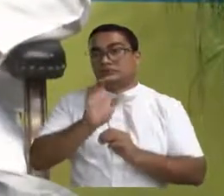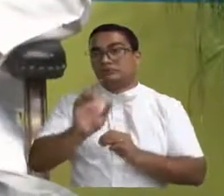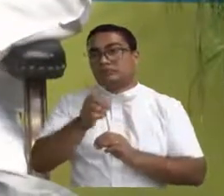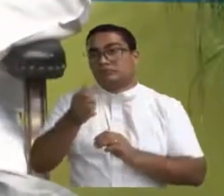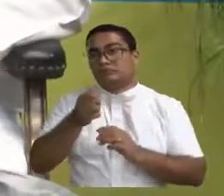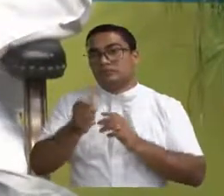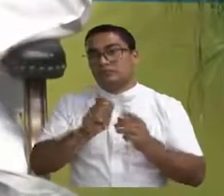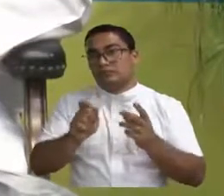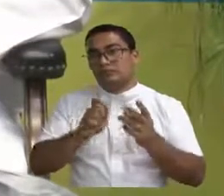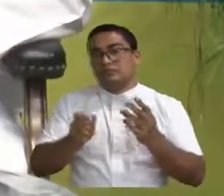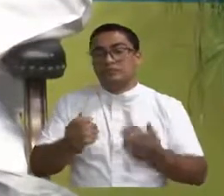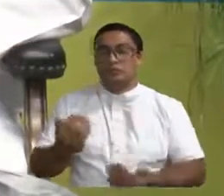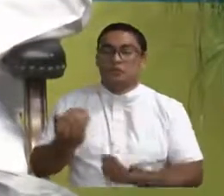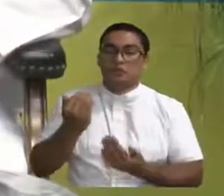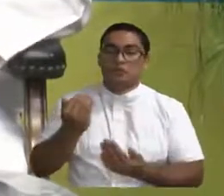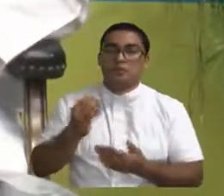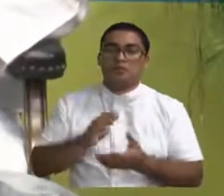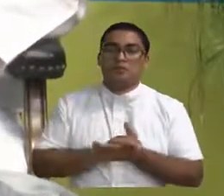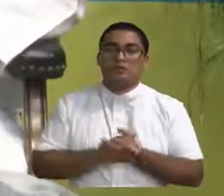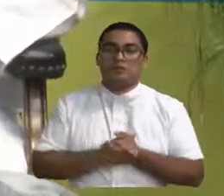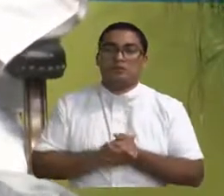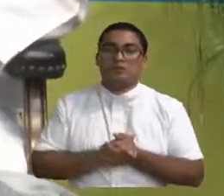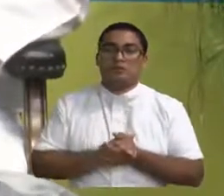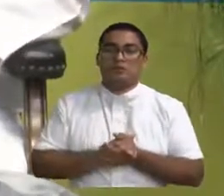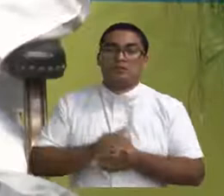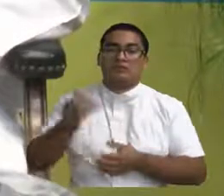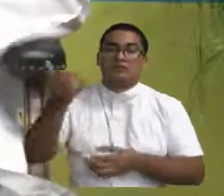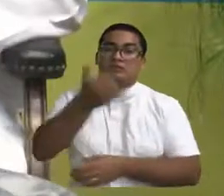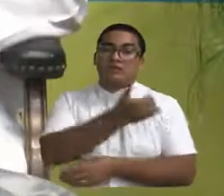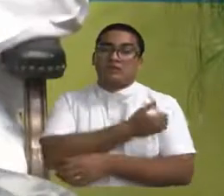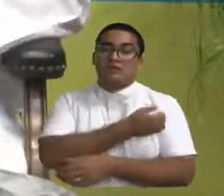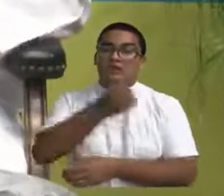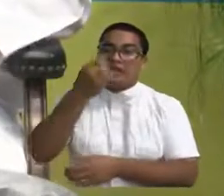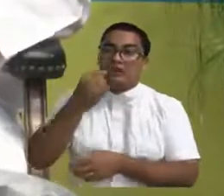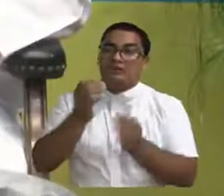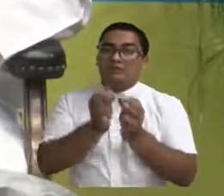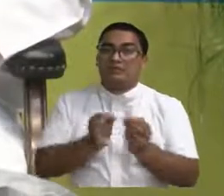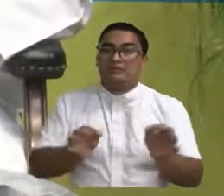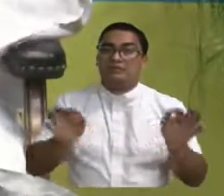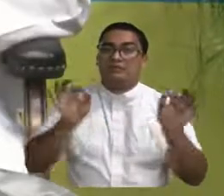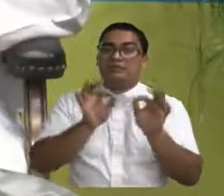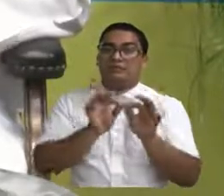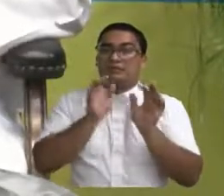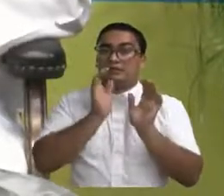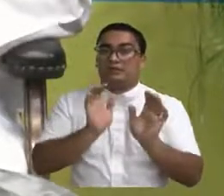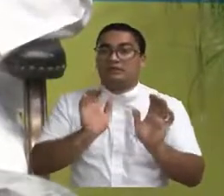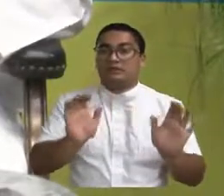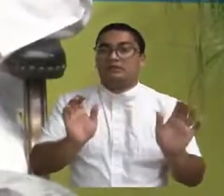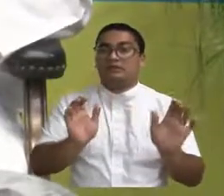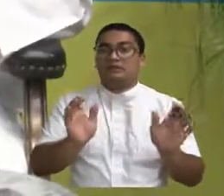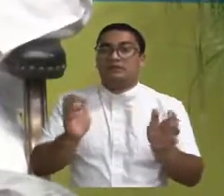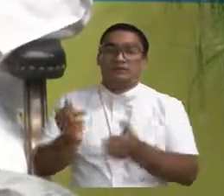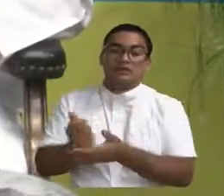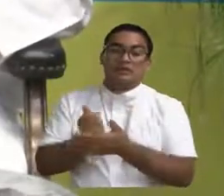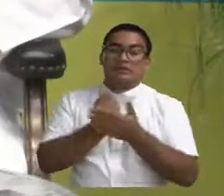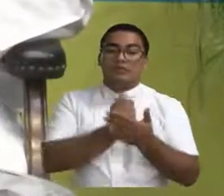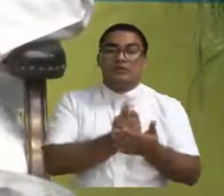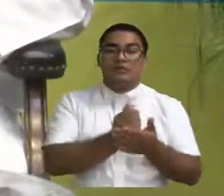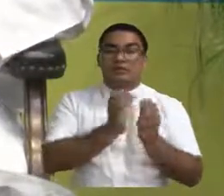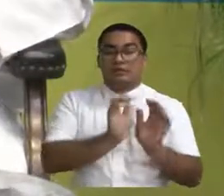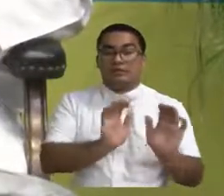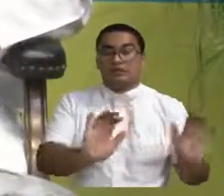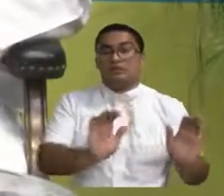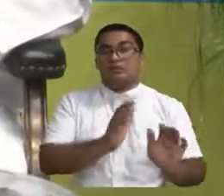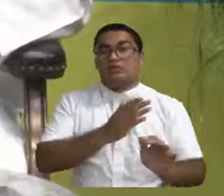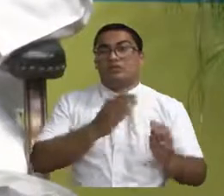6 meses, mantener la lactancia materna, y lo de las vacunas que usted me había dicho. Importante. ¿Por qué? Porque las vacunas ayudan a mejorar el sistema